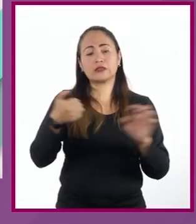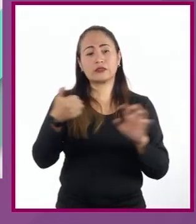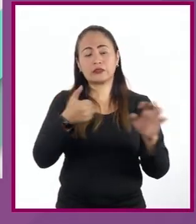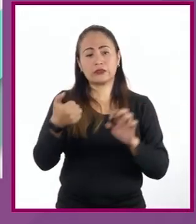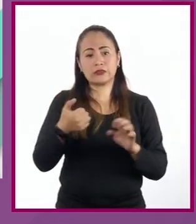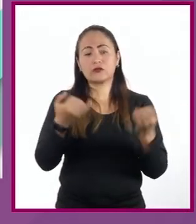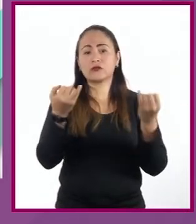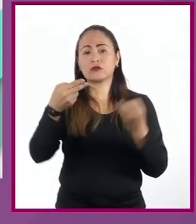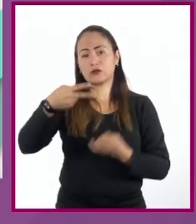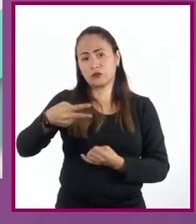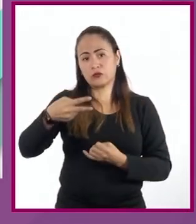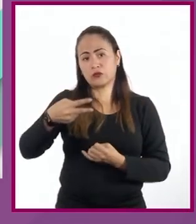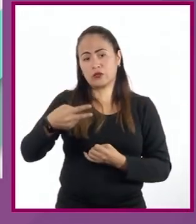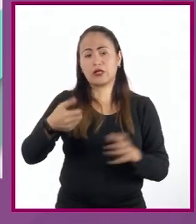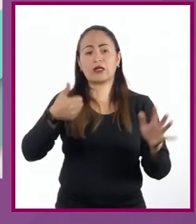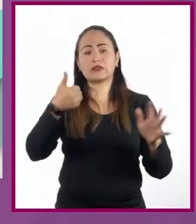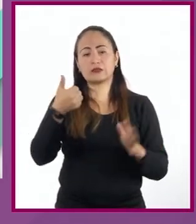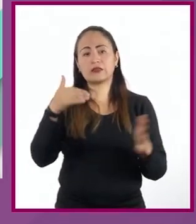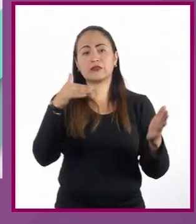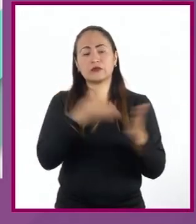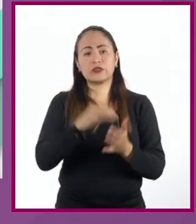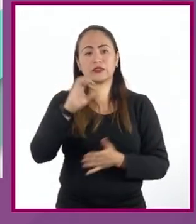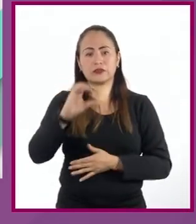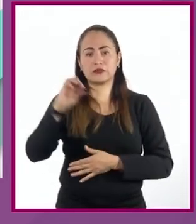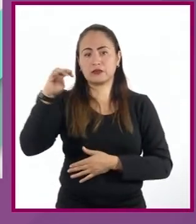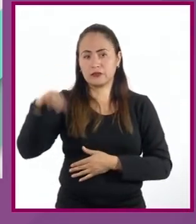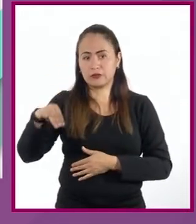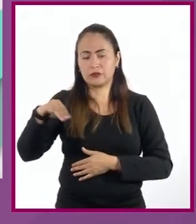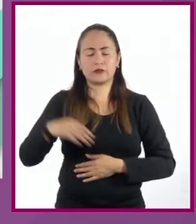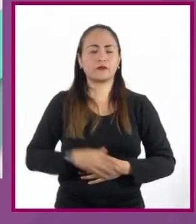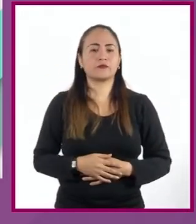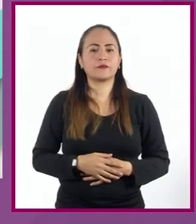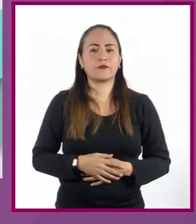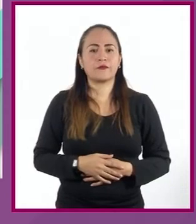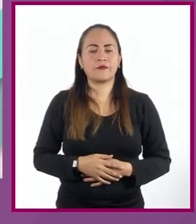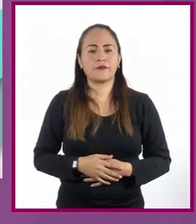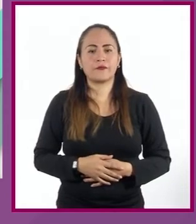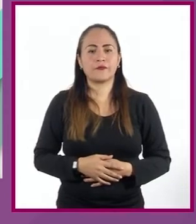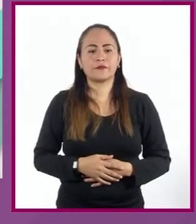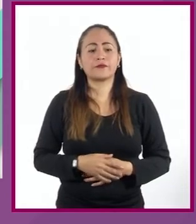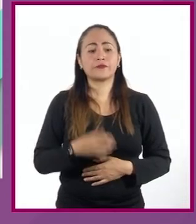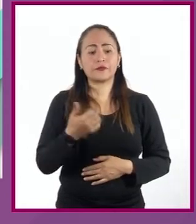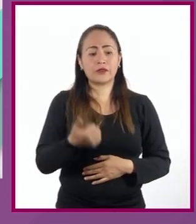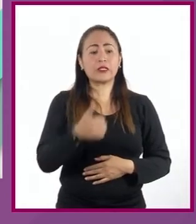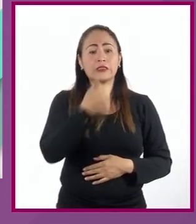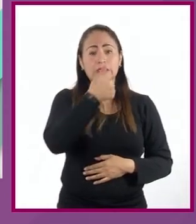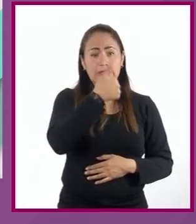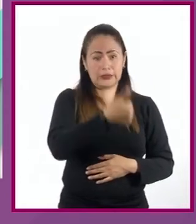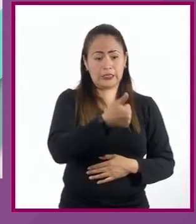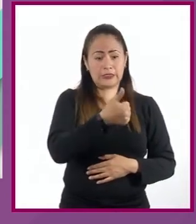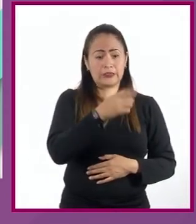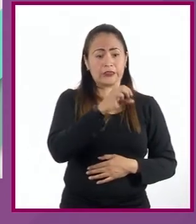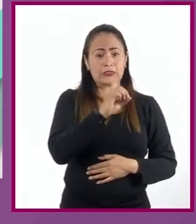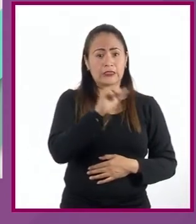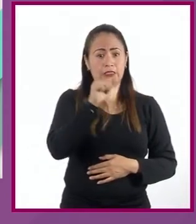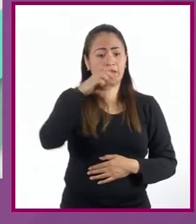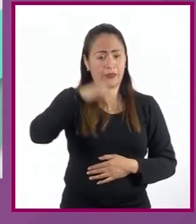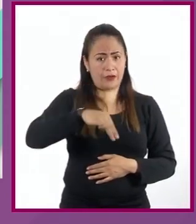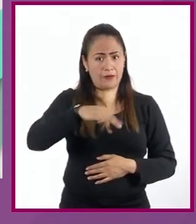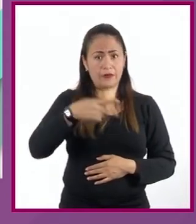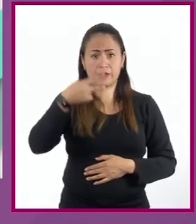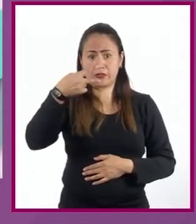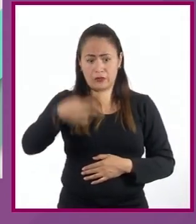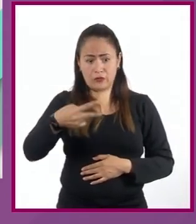equivalentes a 6000 centímetros. Por lo tanto, 6 decámetros son equivalentes